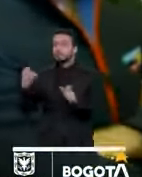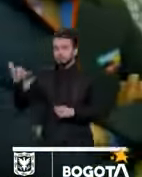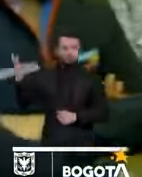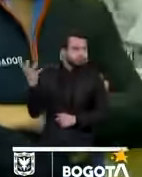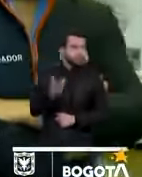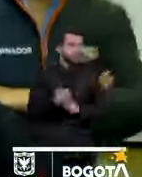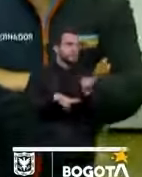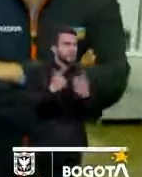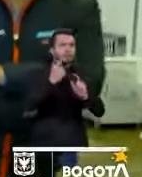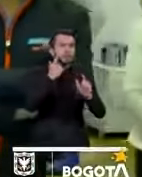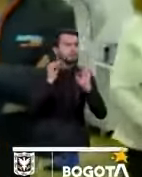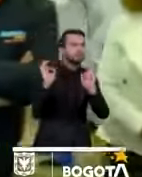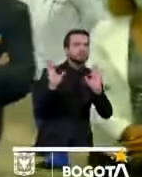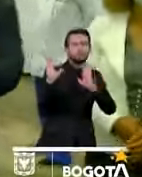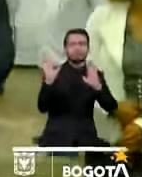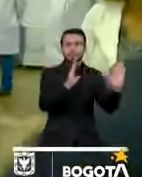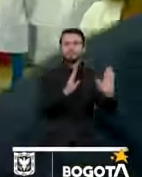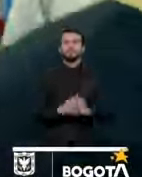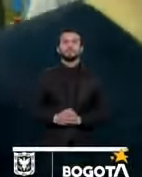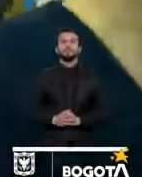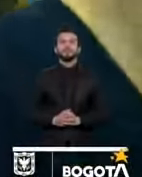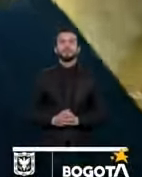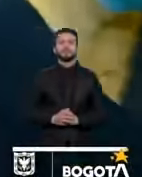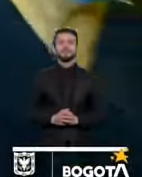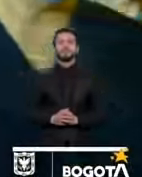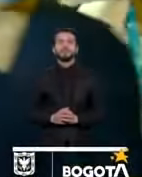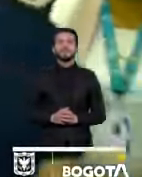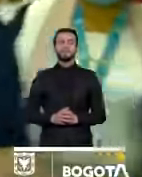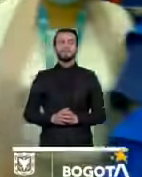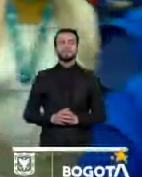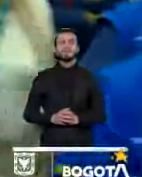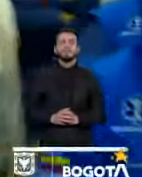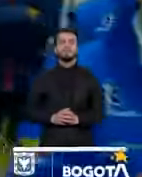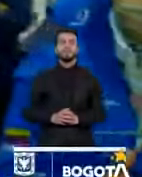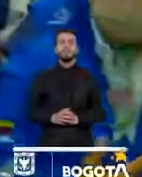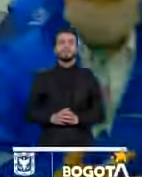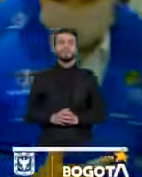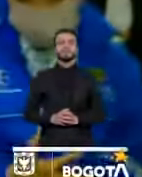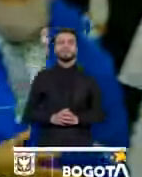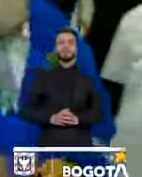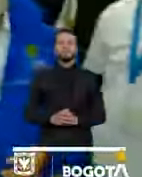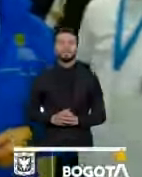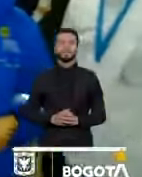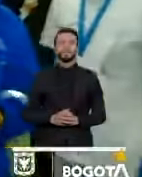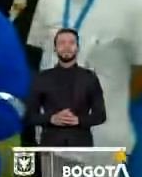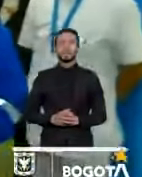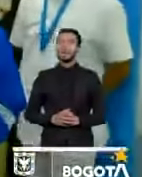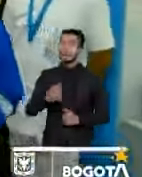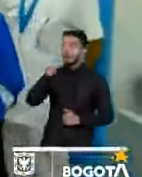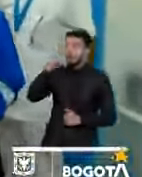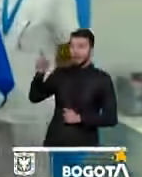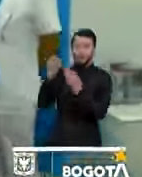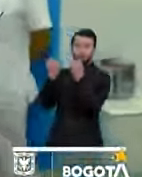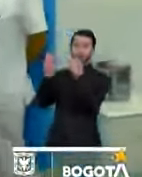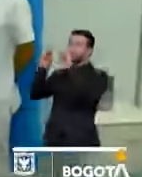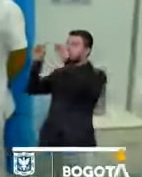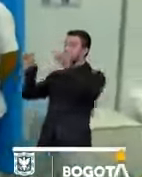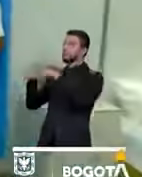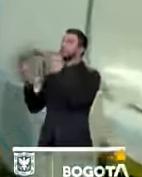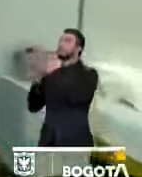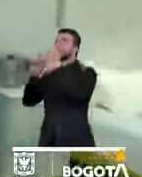La señalización, alcaldesa, ¿cómo ve? Ajá. Pues muchas carteles, pero también se utilizó